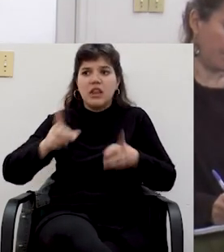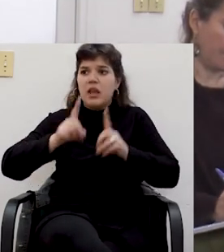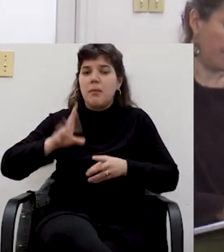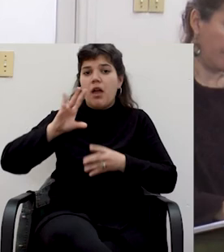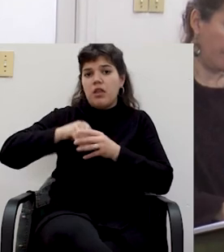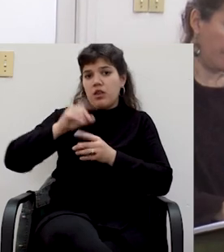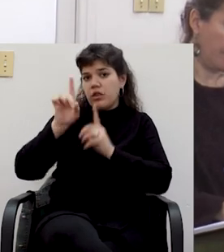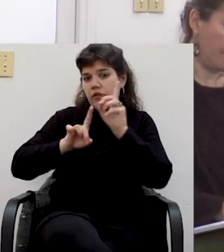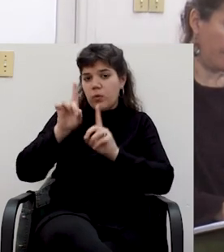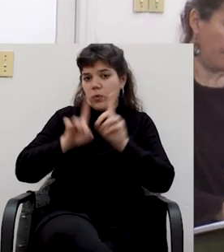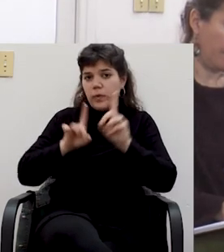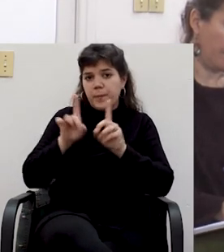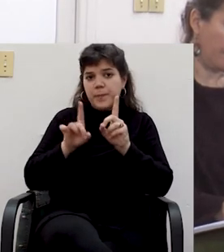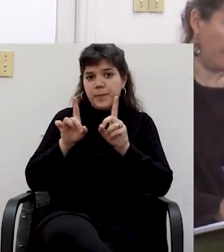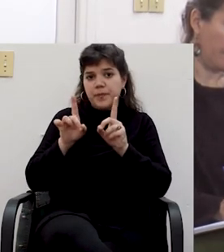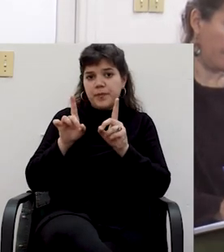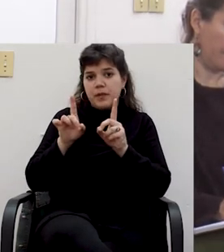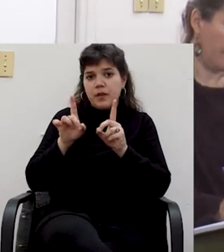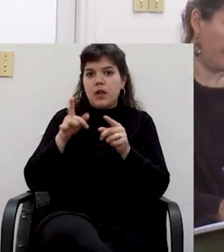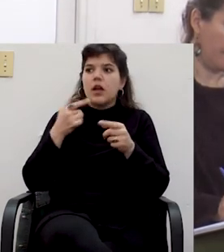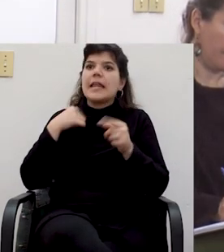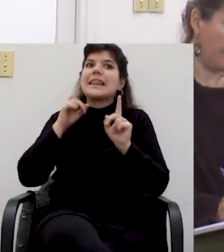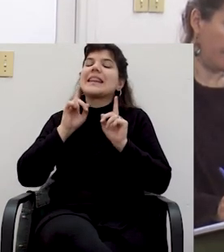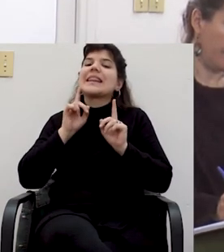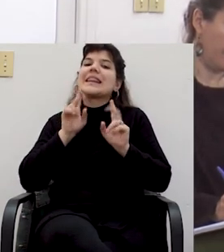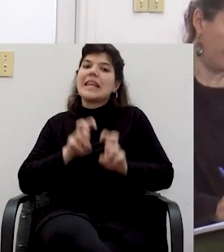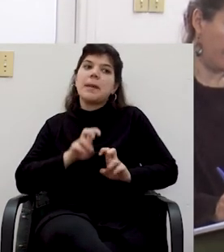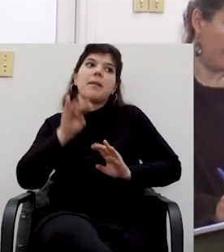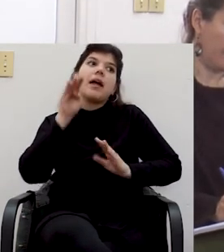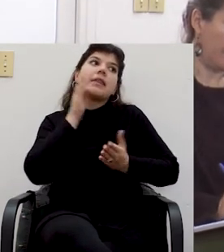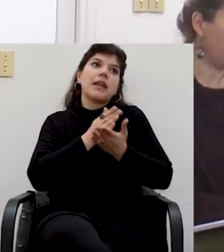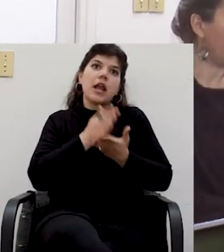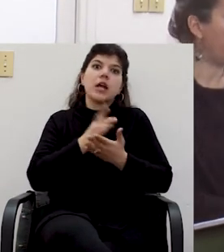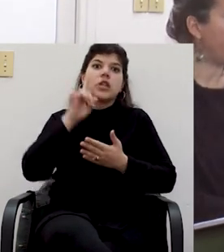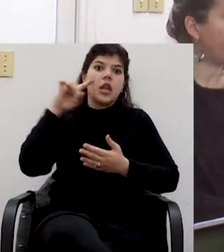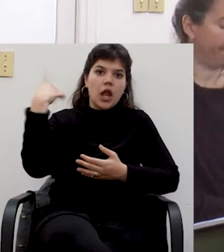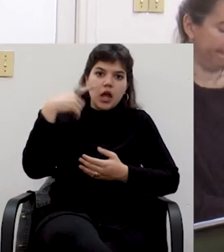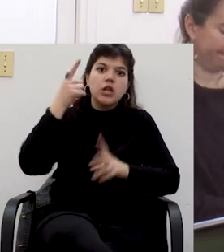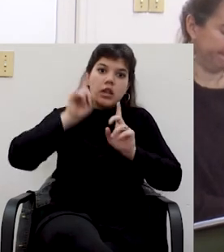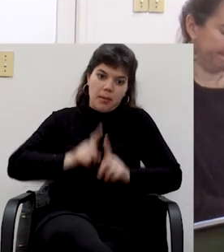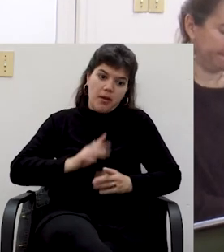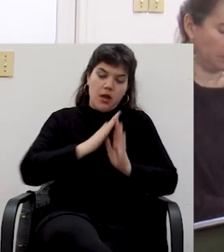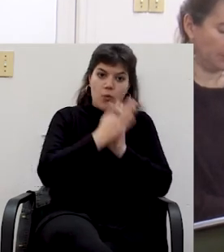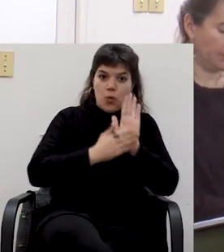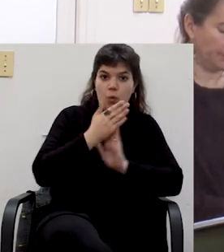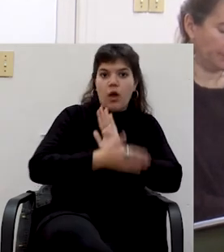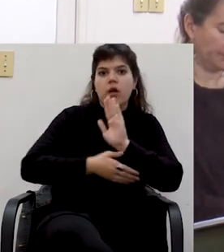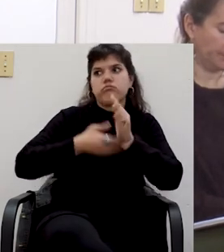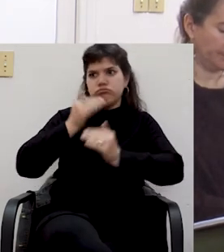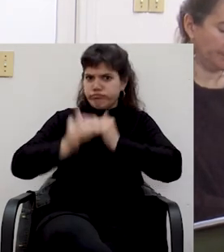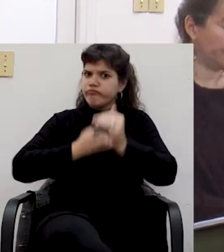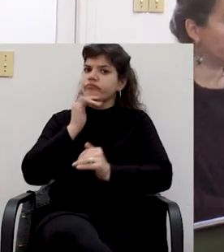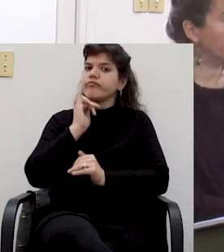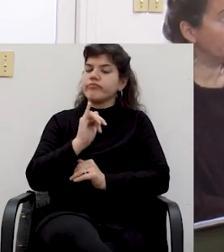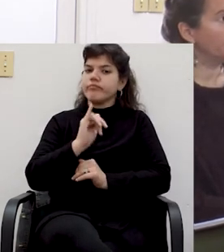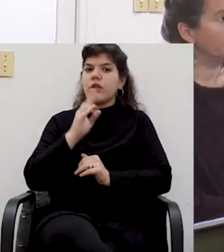República también. Si bien la agenda de derechos a nivel nacional e internacional ha avanzado